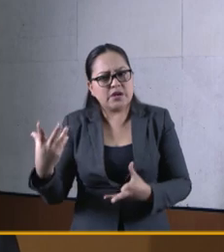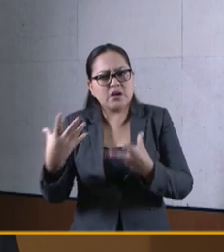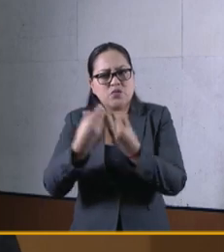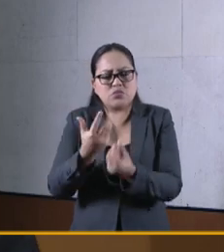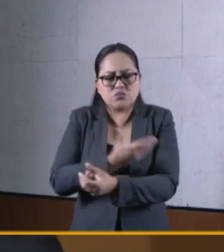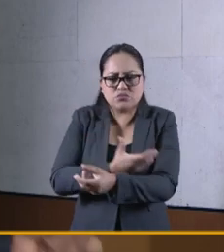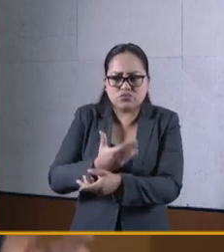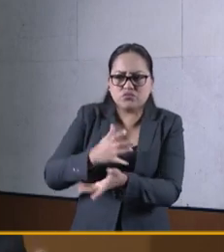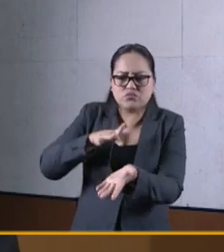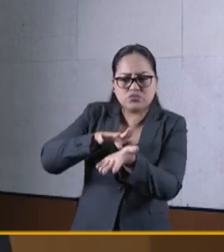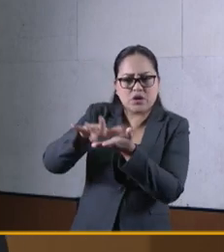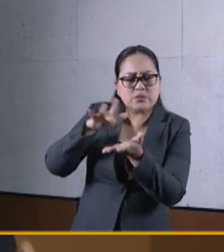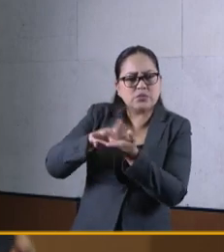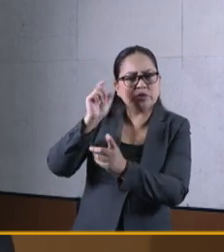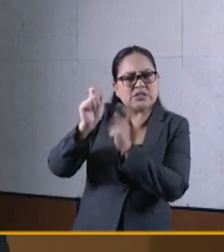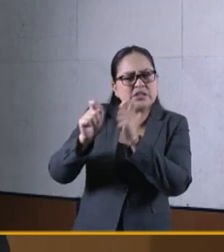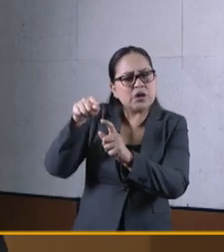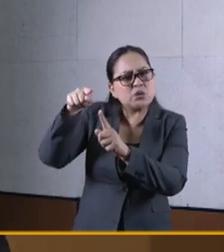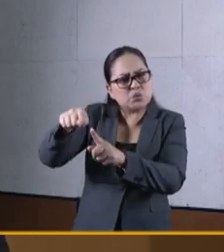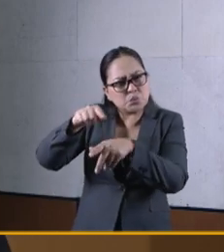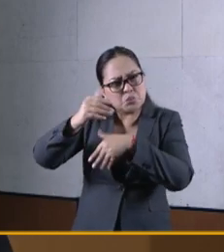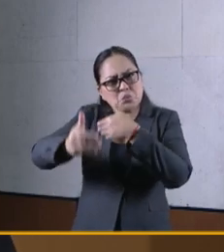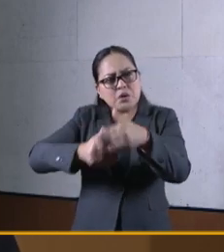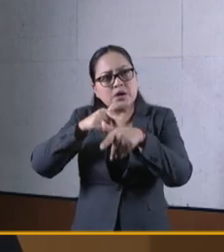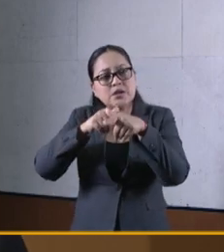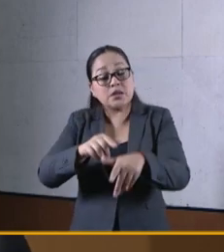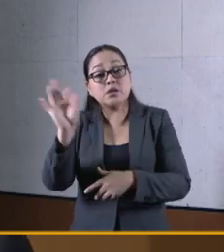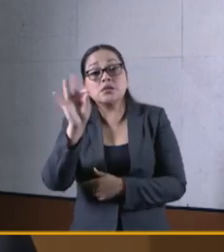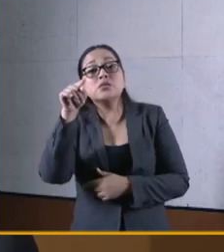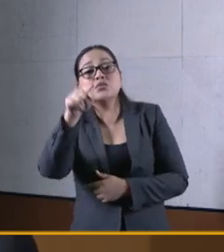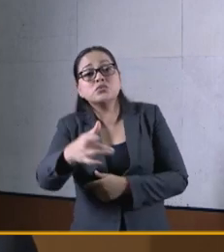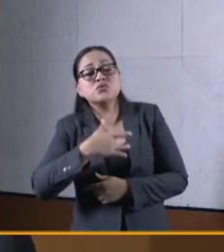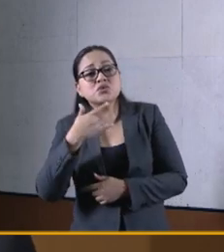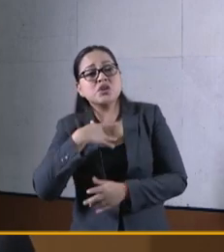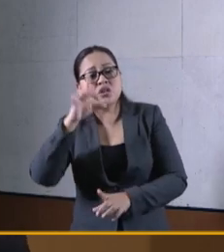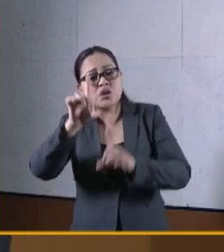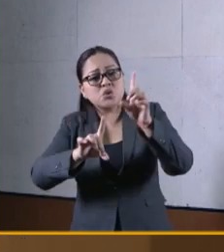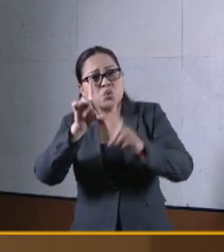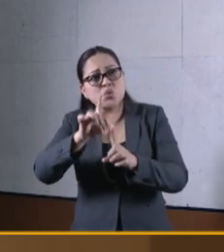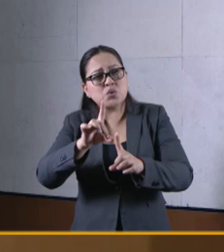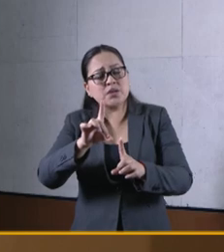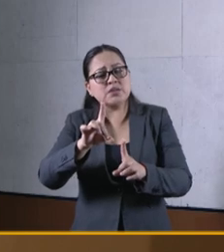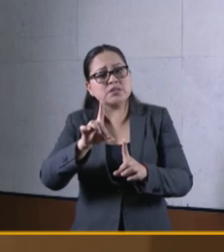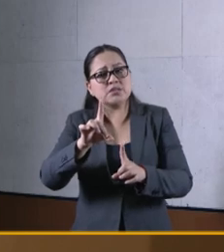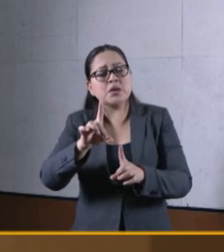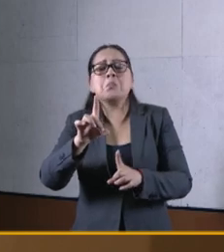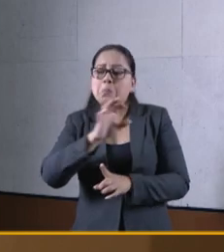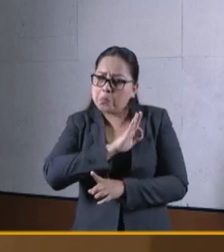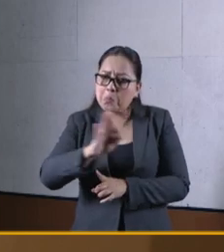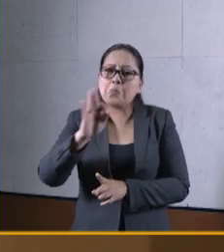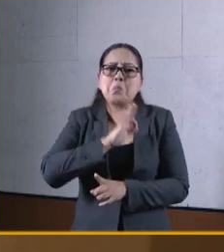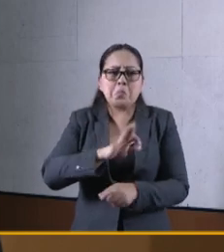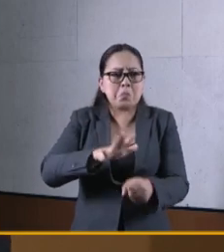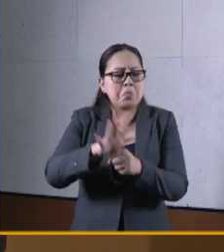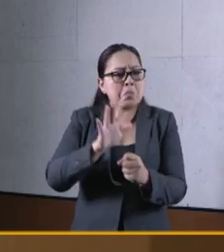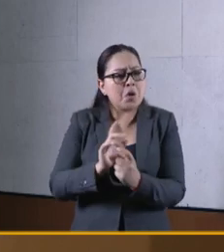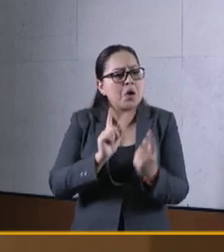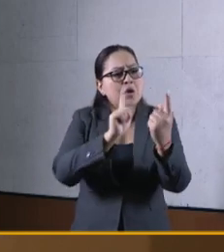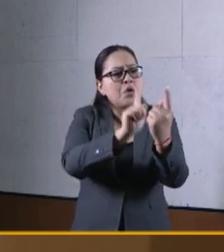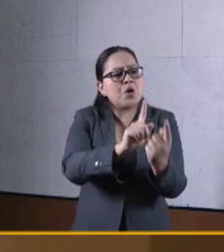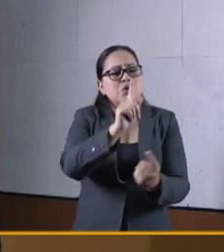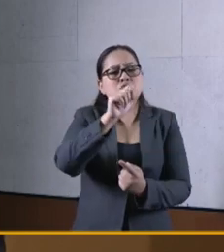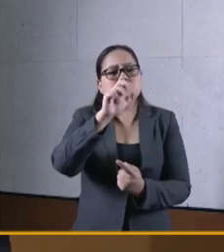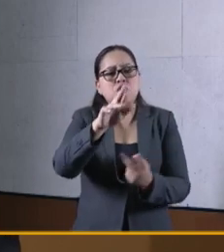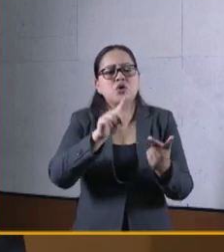parte en estos momentos cuando ustedes duden no duden no piensen no duden en acercarse a tutores